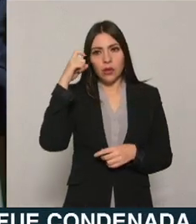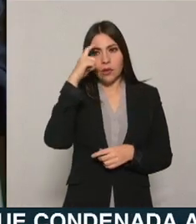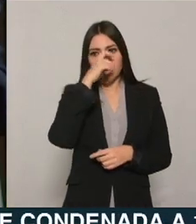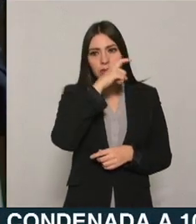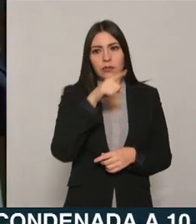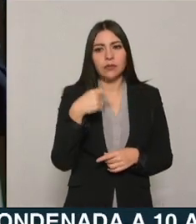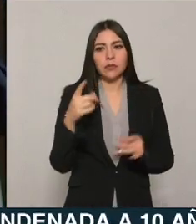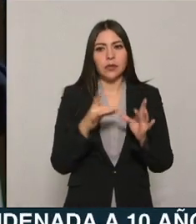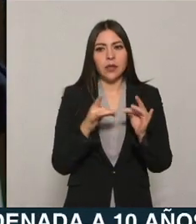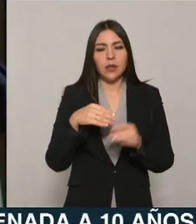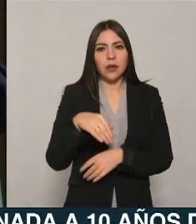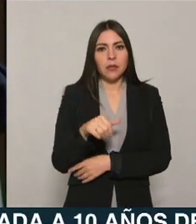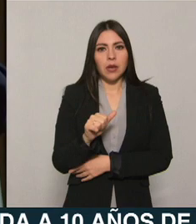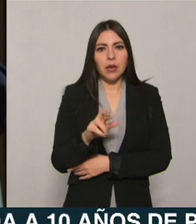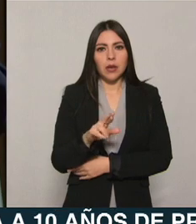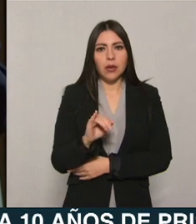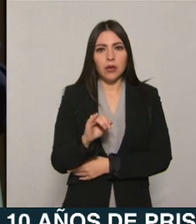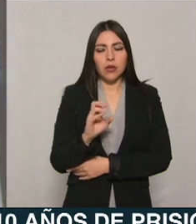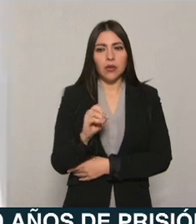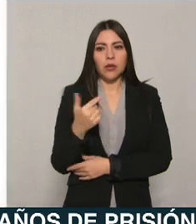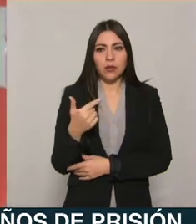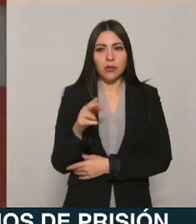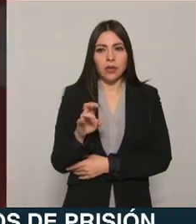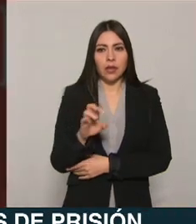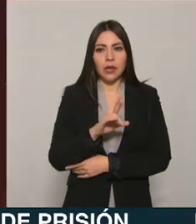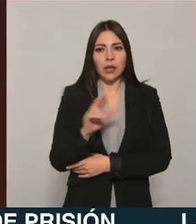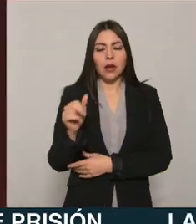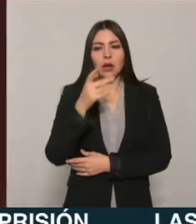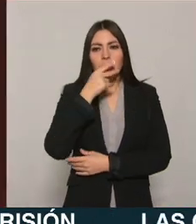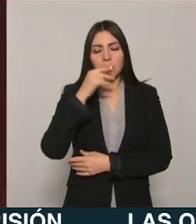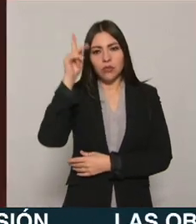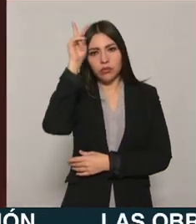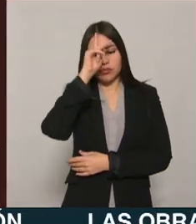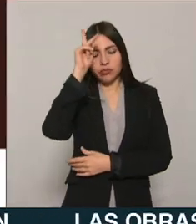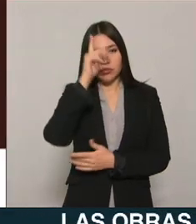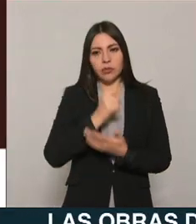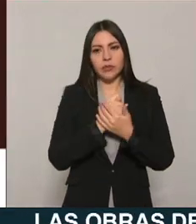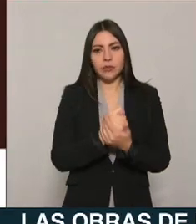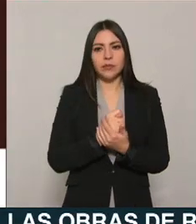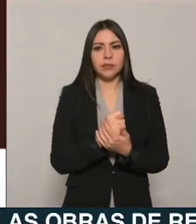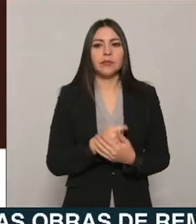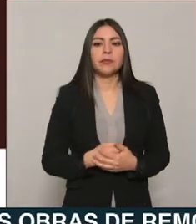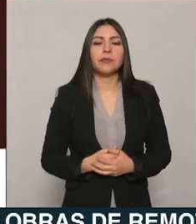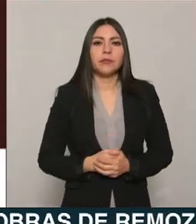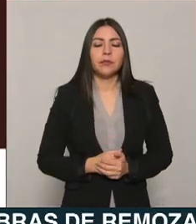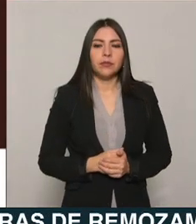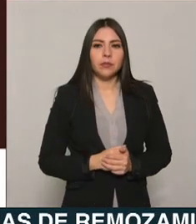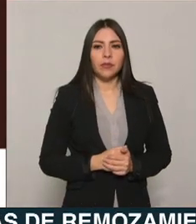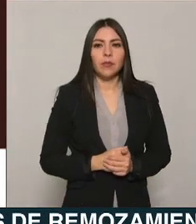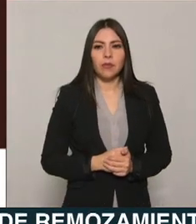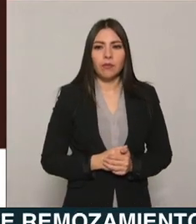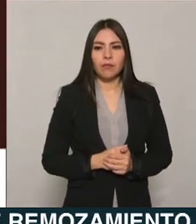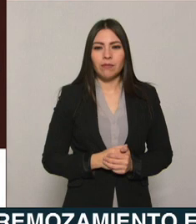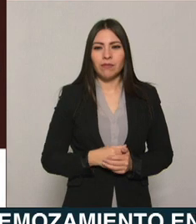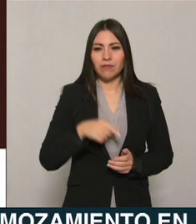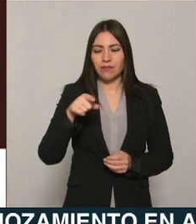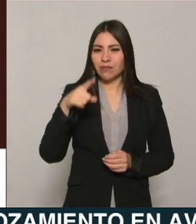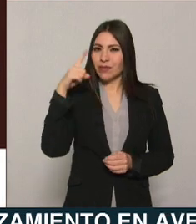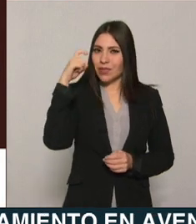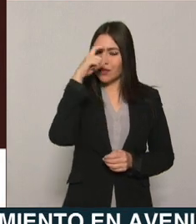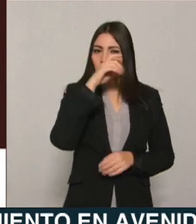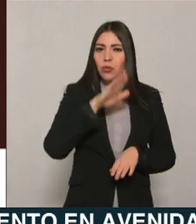señaló Mario Guerra, psicoterapeuta. Es muy complicada porque sucede algo, rompe con la linealidad de la